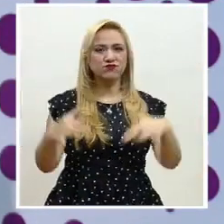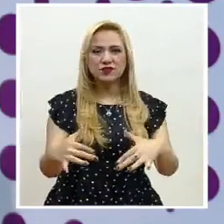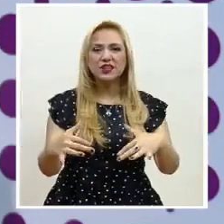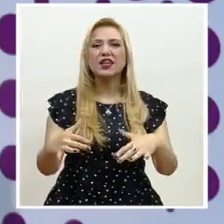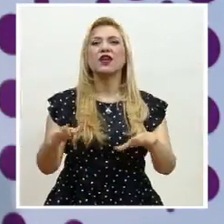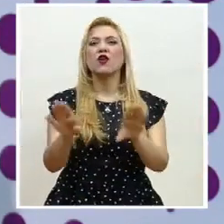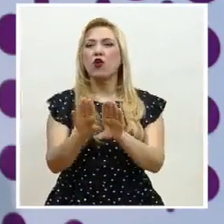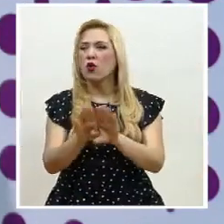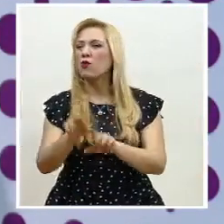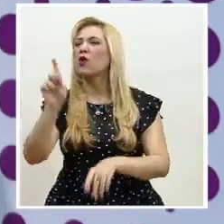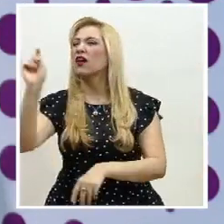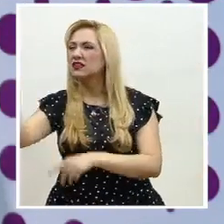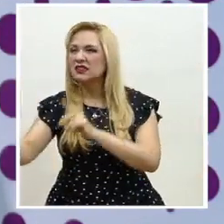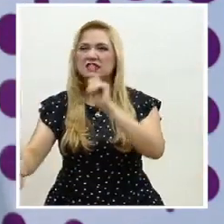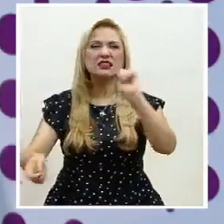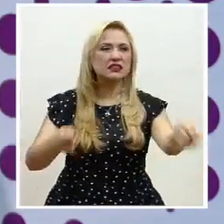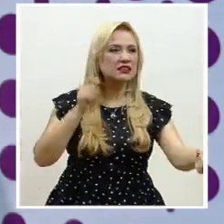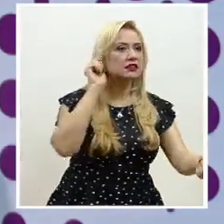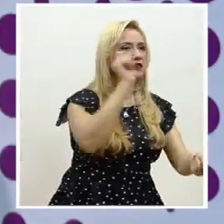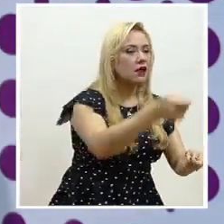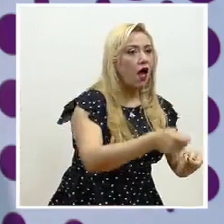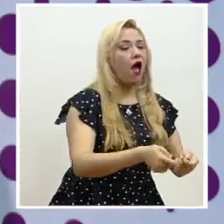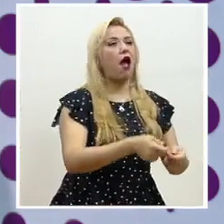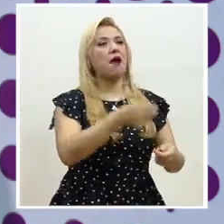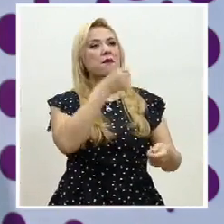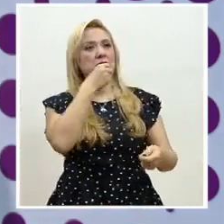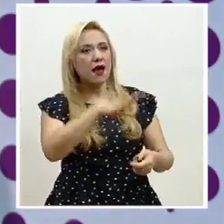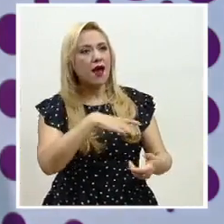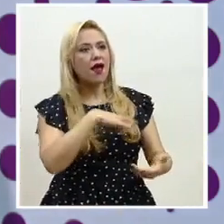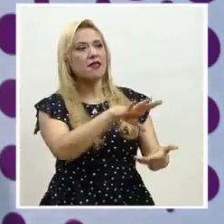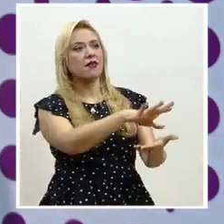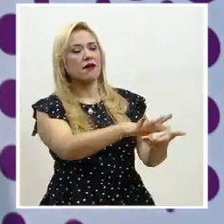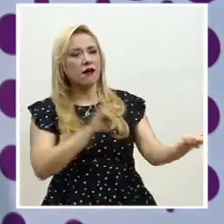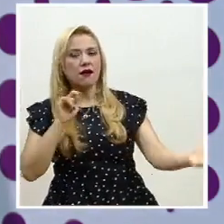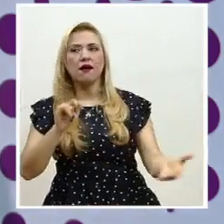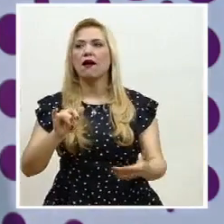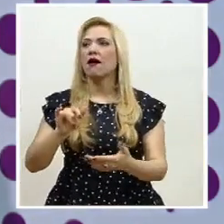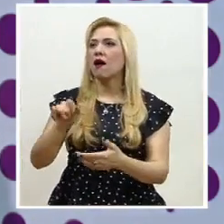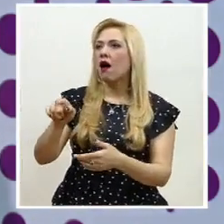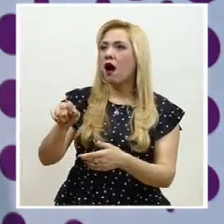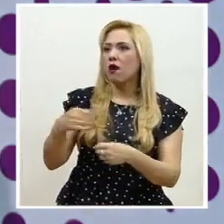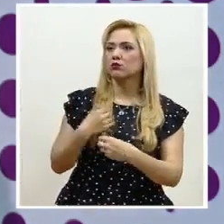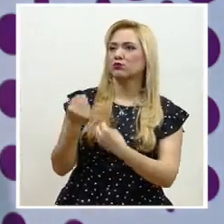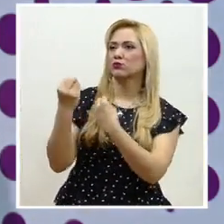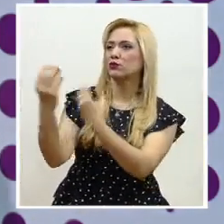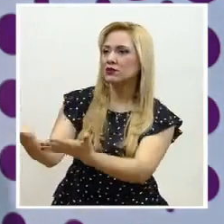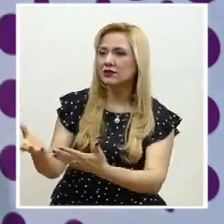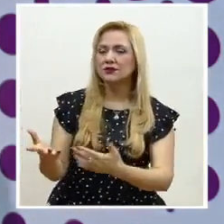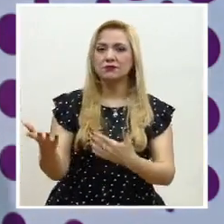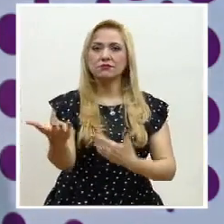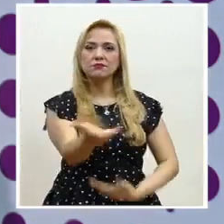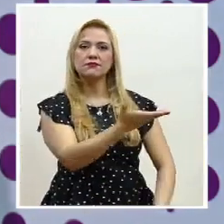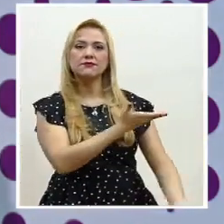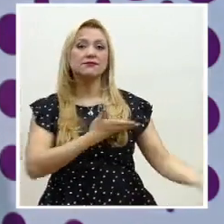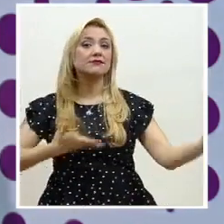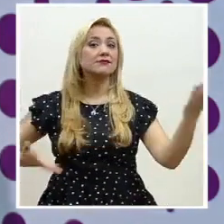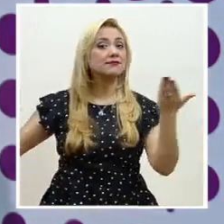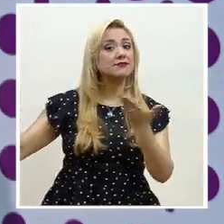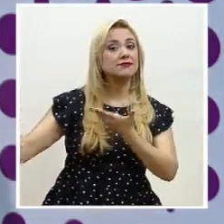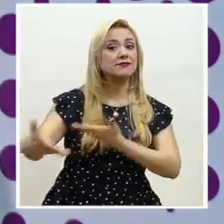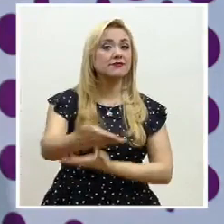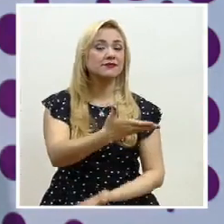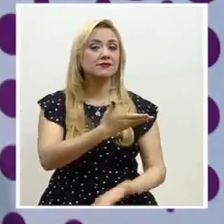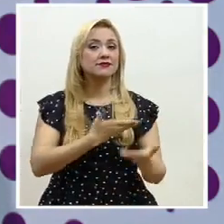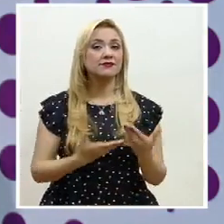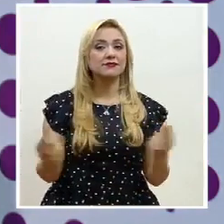espera, pero desde luego que esto también se ha ido adaptando porque no hay una forma única de trabajo. Te vas adaptando también a la manera en que, a los requerimientos y